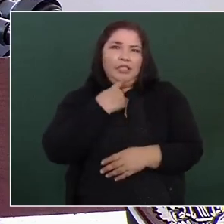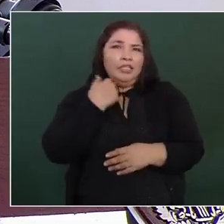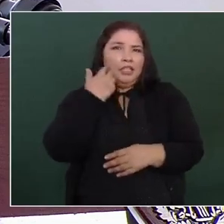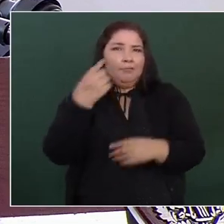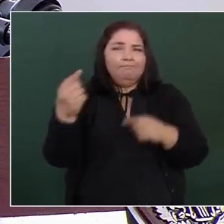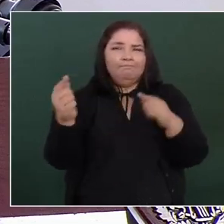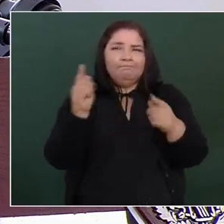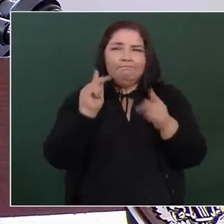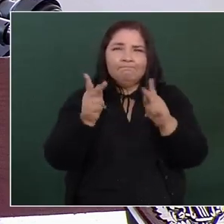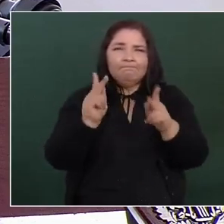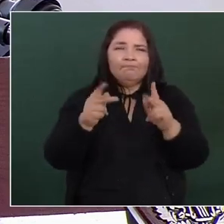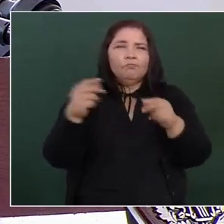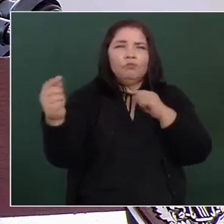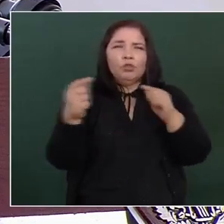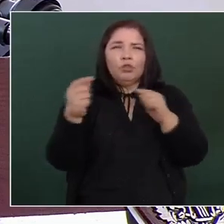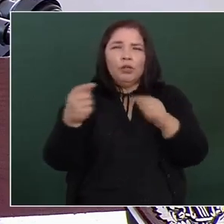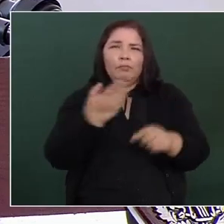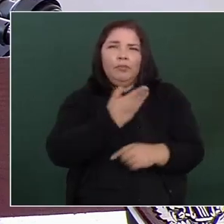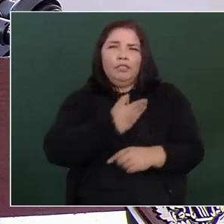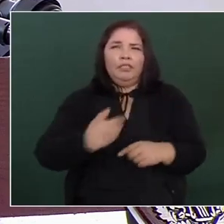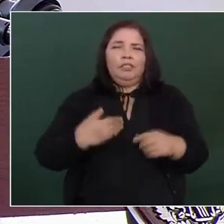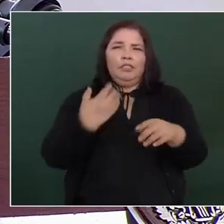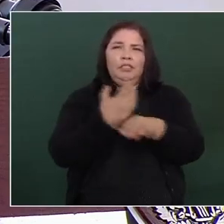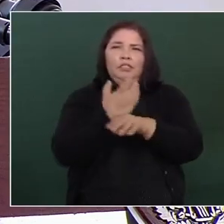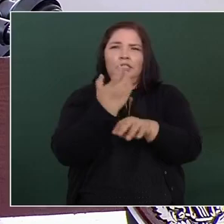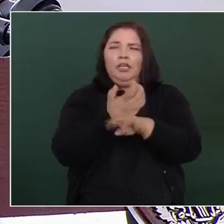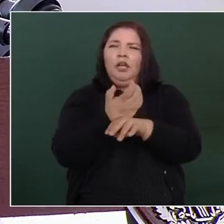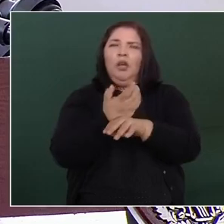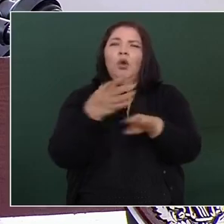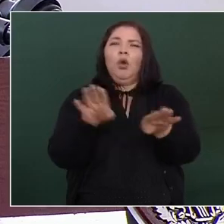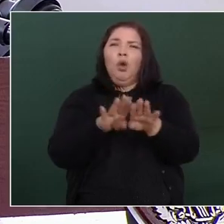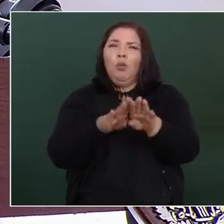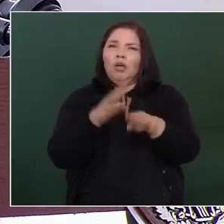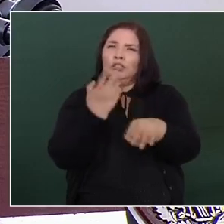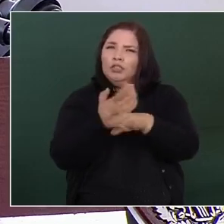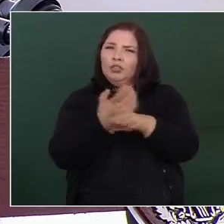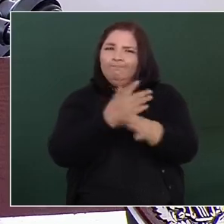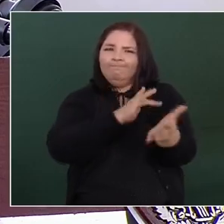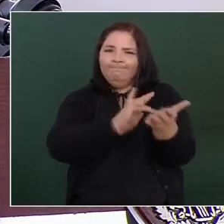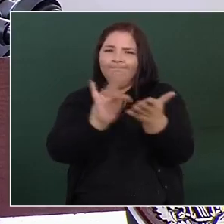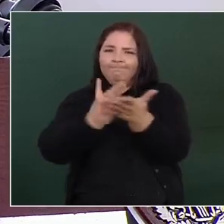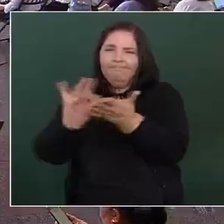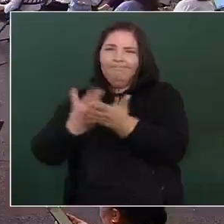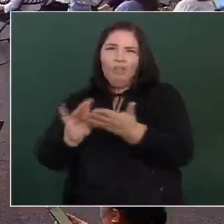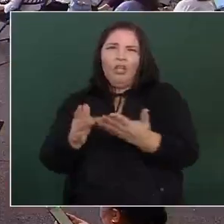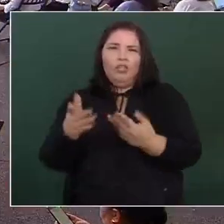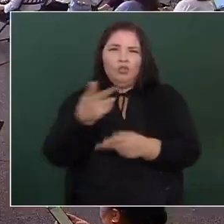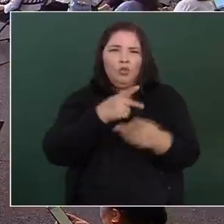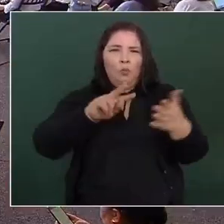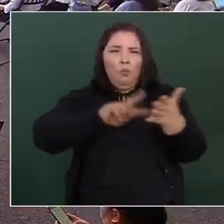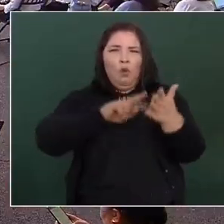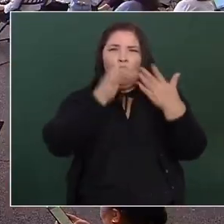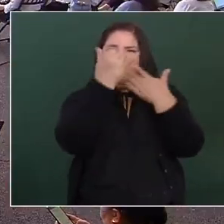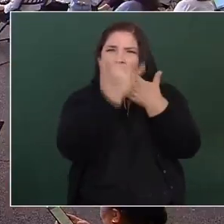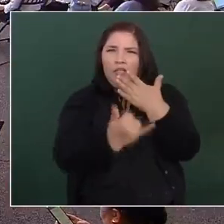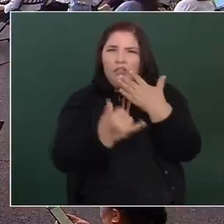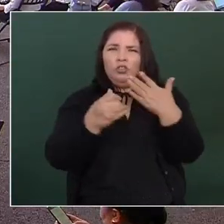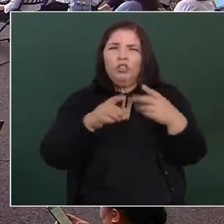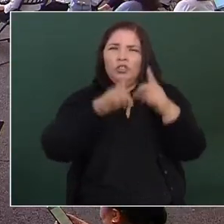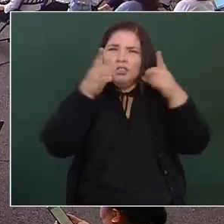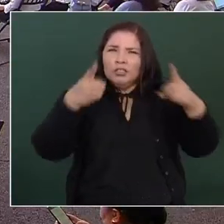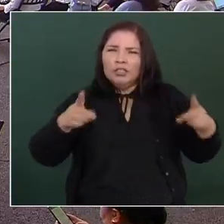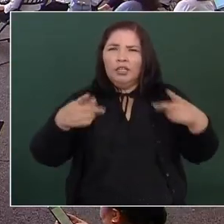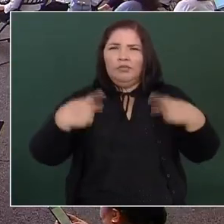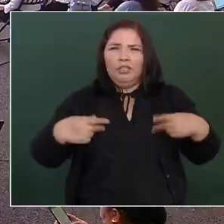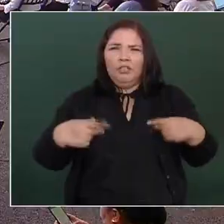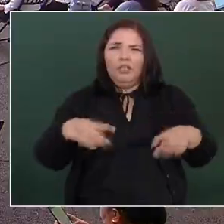discutir con el presidente de Estados Unidos cómo Estados Unidos también puede colaborar en estos proyectos de desarrollo que puedan permitir